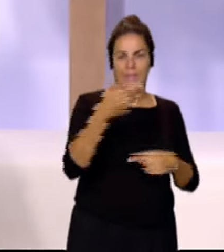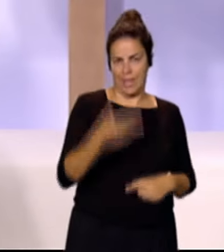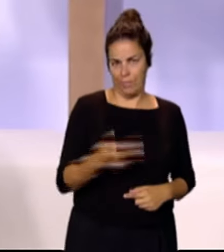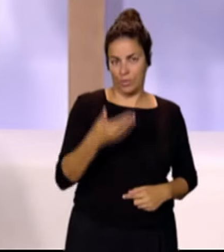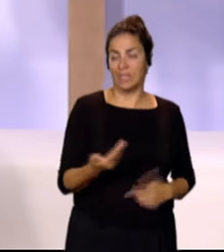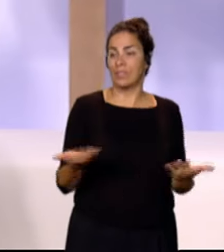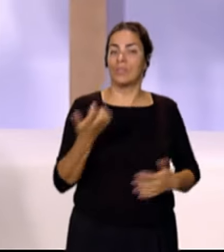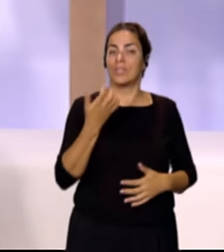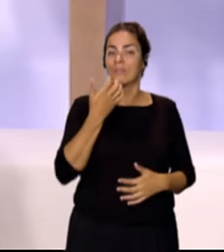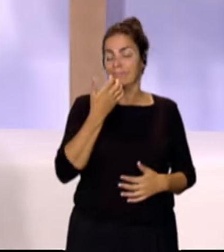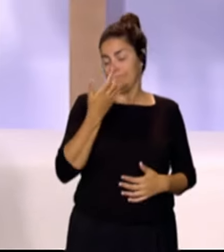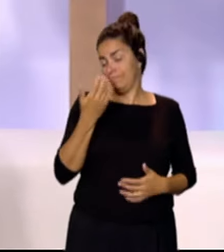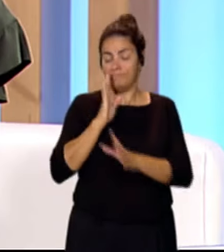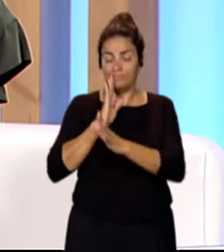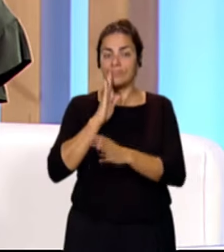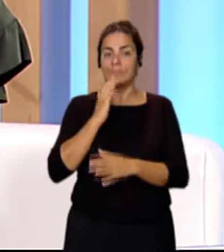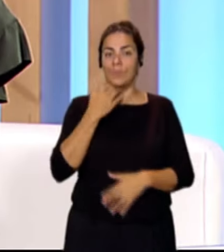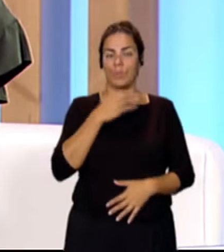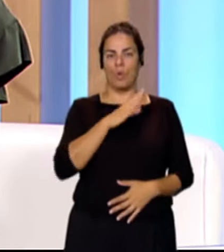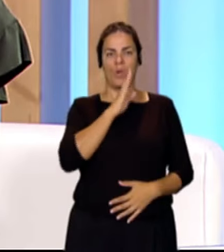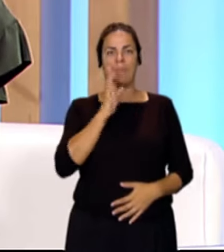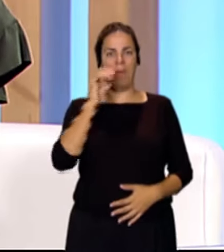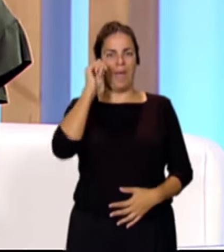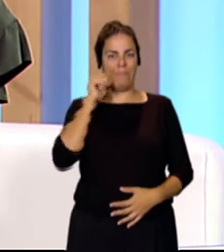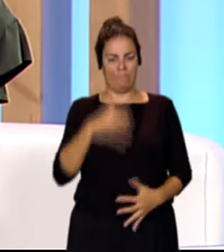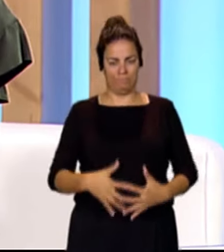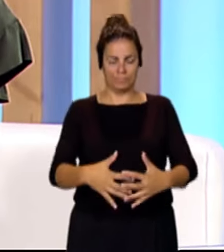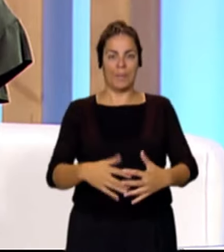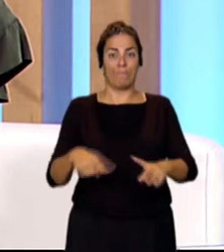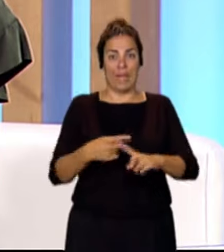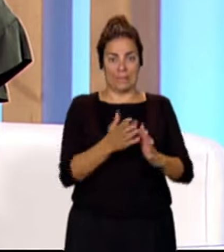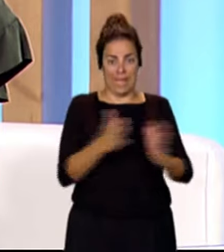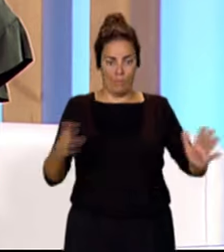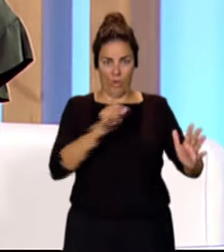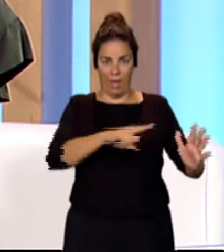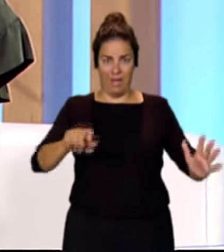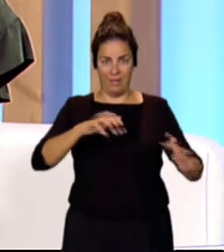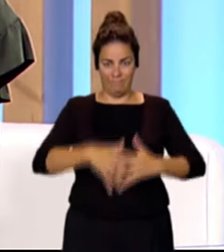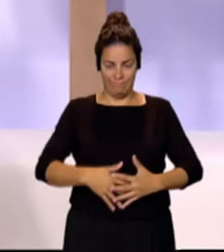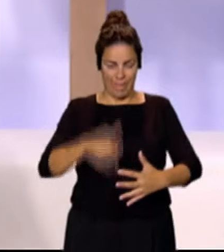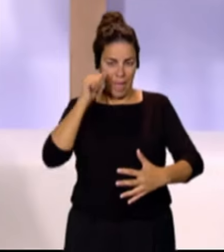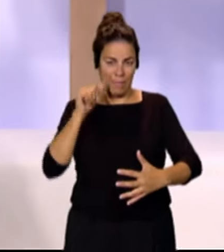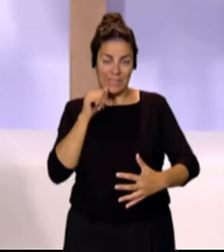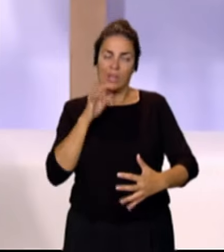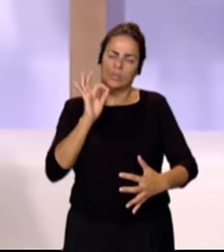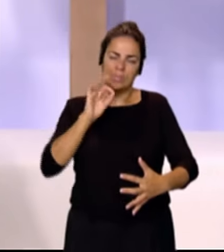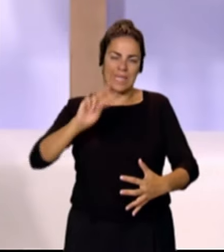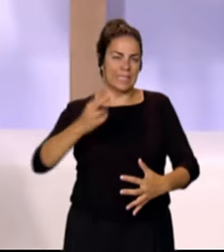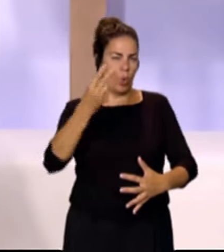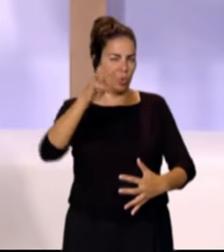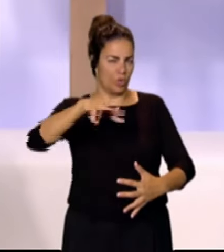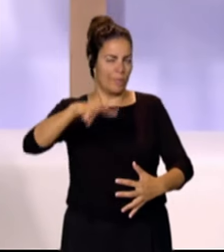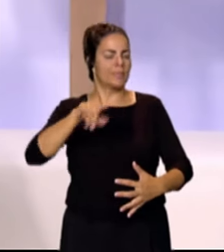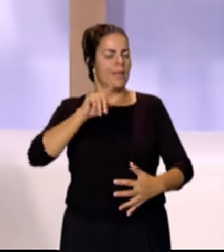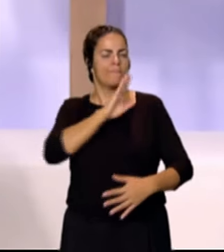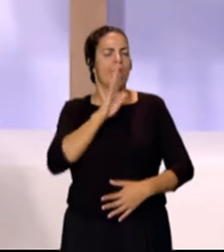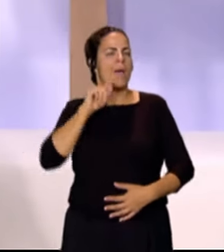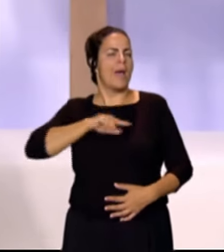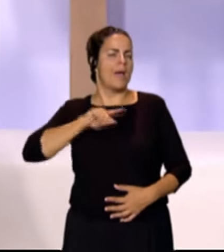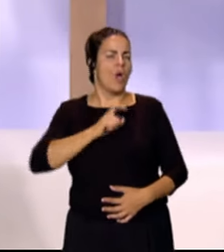de mamá y cómo esté emocionalmente esa mamá durante esos esos meses en particular en el segundo trimestre del embarazo tiene